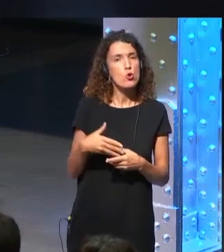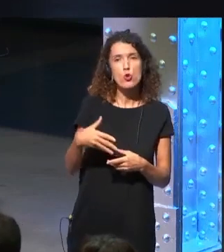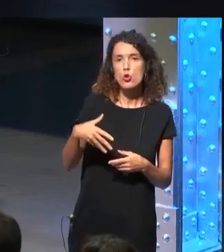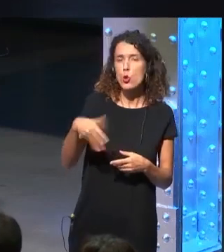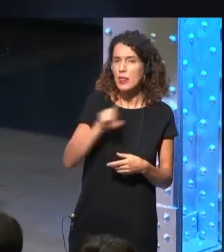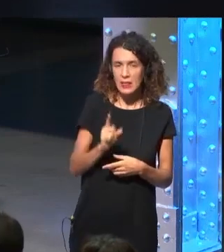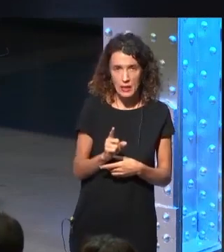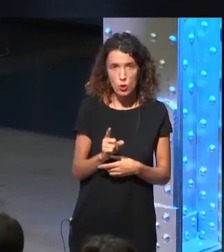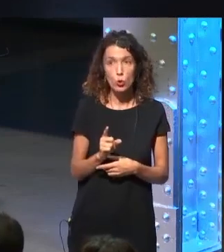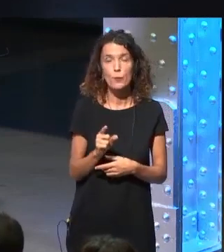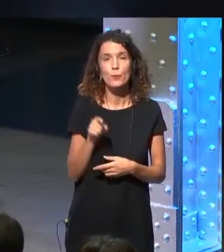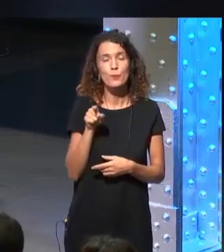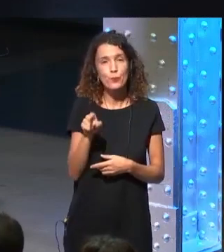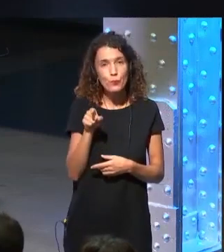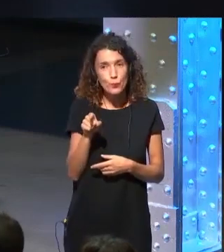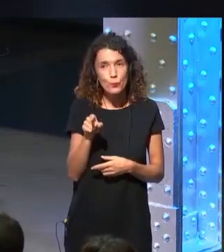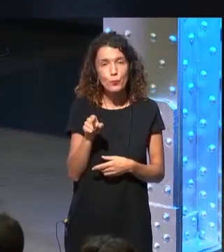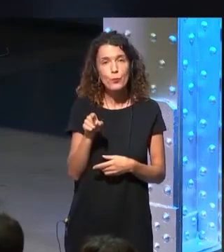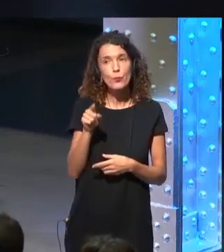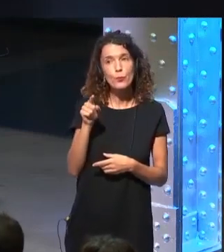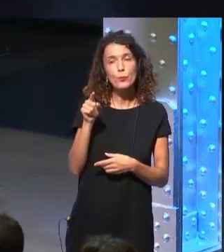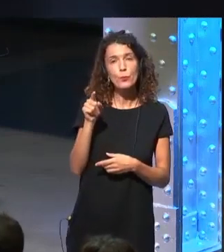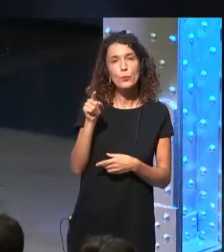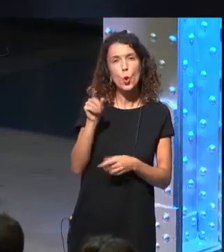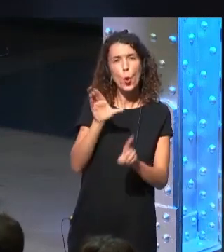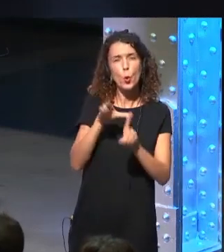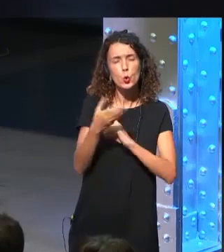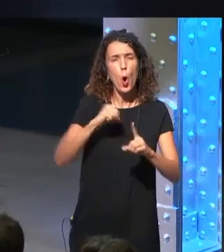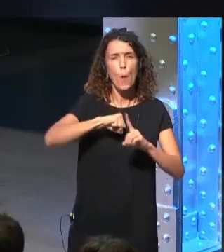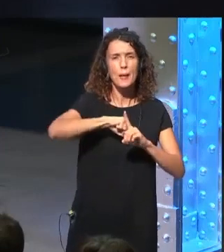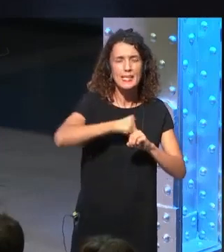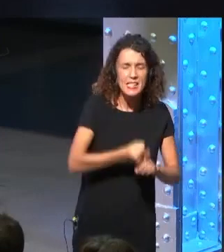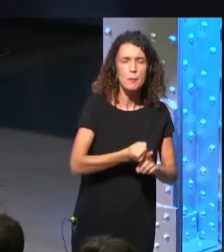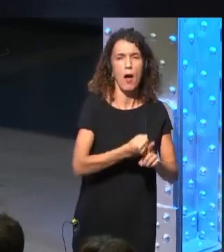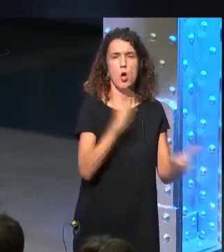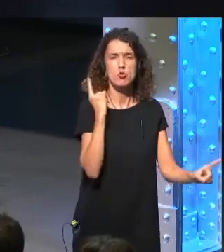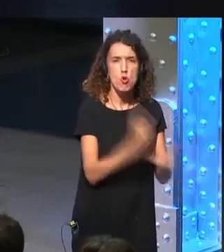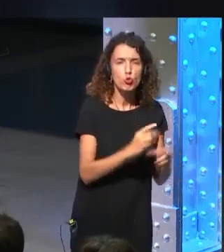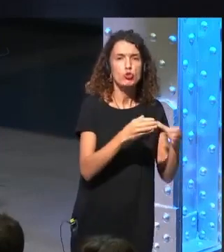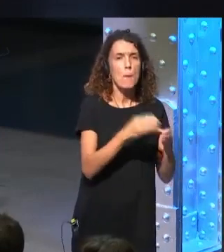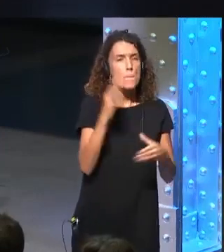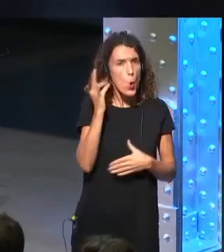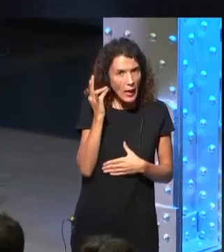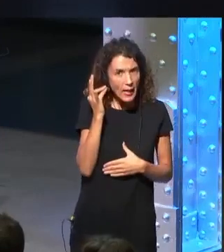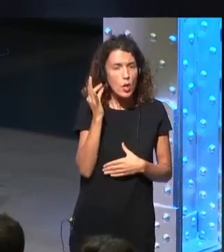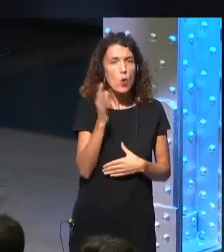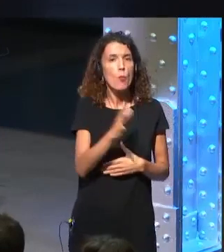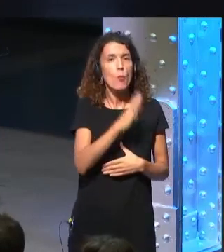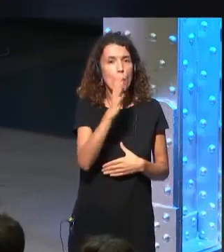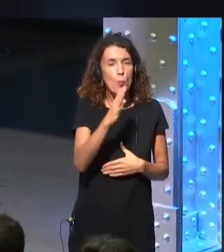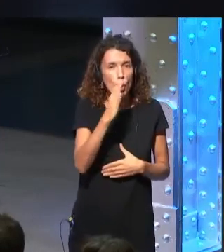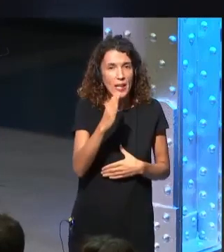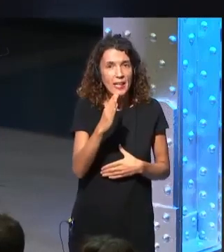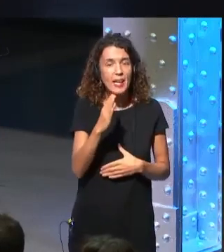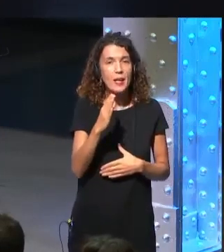entiendo si esto, digamos, es una cultura terriblemente opresiva contra las mujeres. Entonces, ¿por qué el